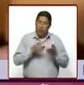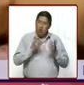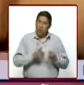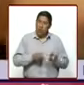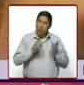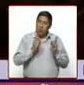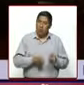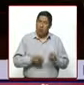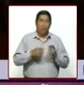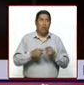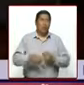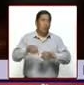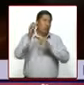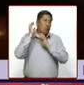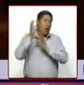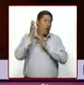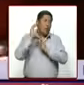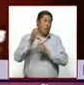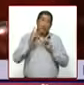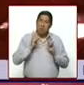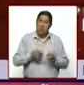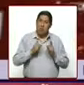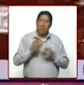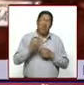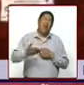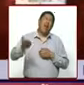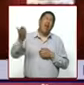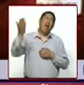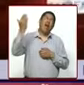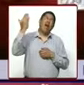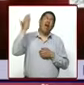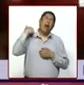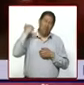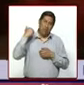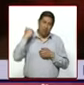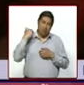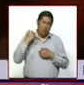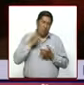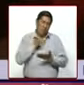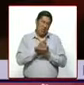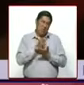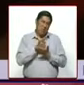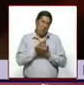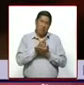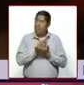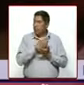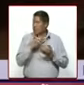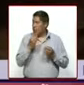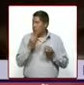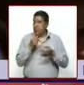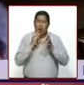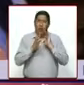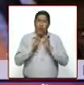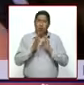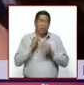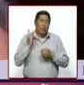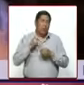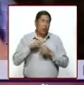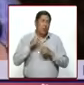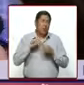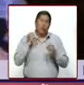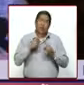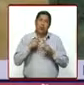mismos argumentos que ha expuesto el Ministerio Público en su acusación para hablar de la participación